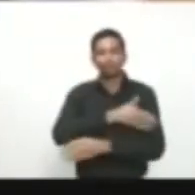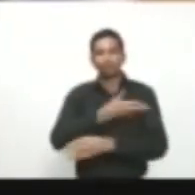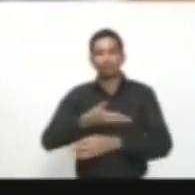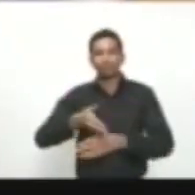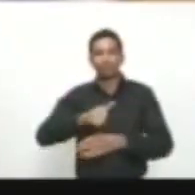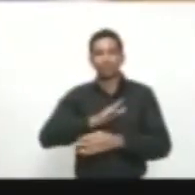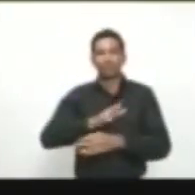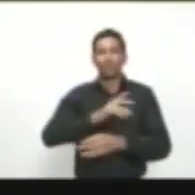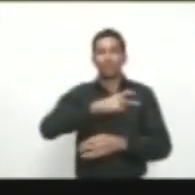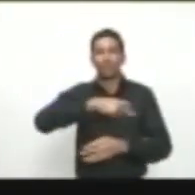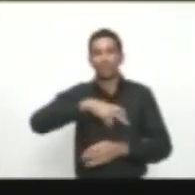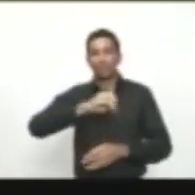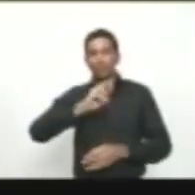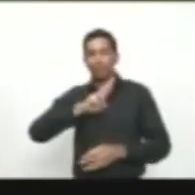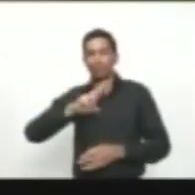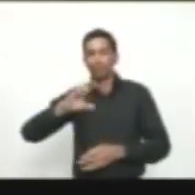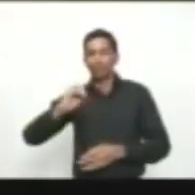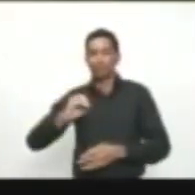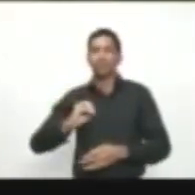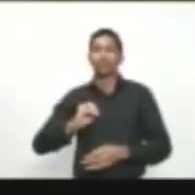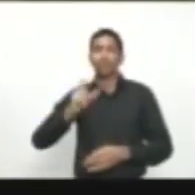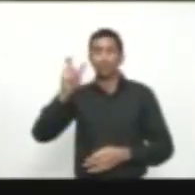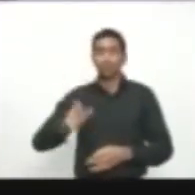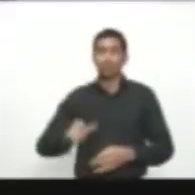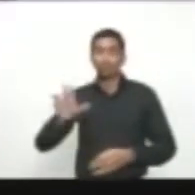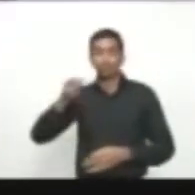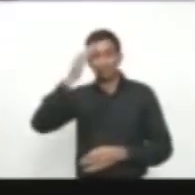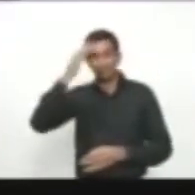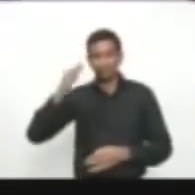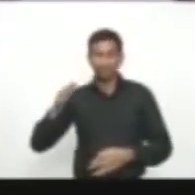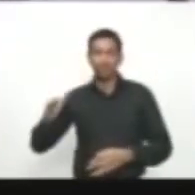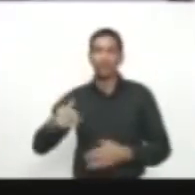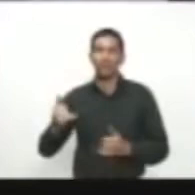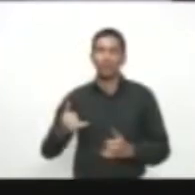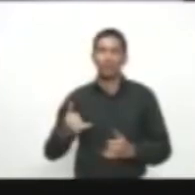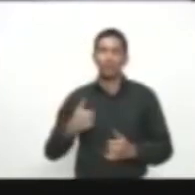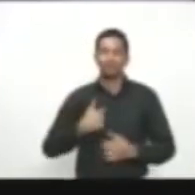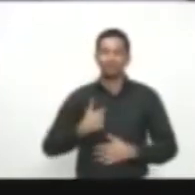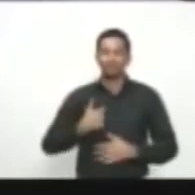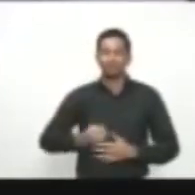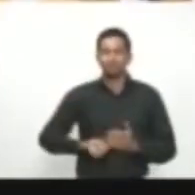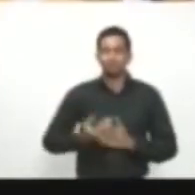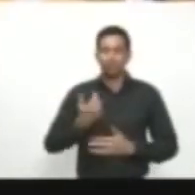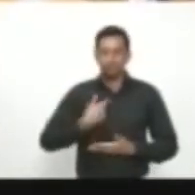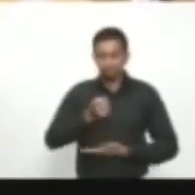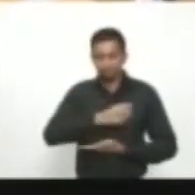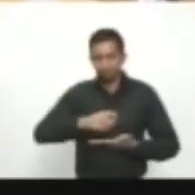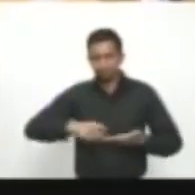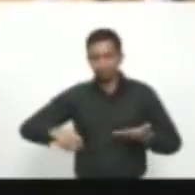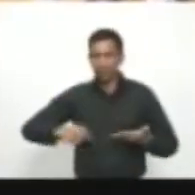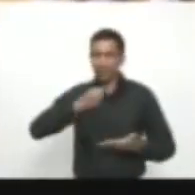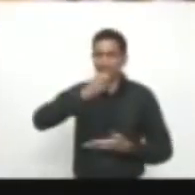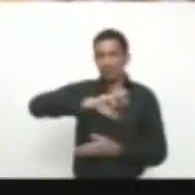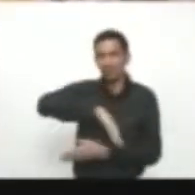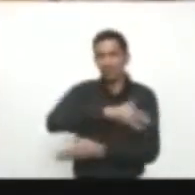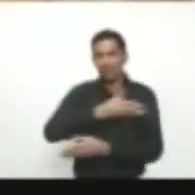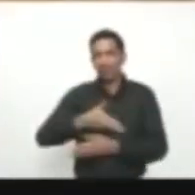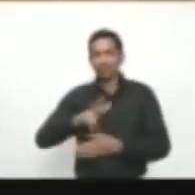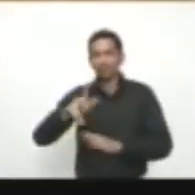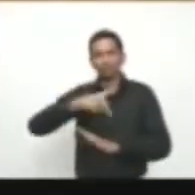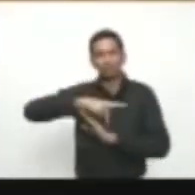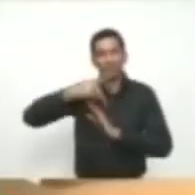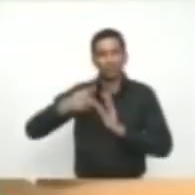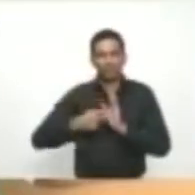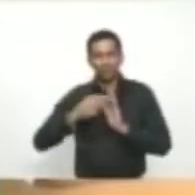llega el cartagenero Boris García, quien ha adquirido un lugar muy importante como intérprete y compositor tras varios proyectos musicales que ha enriquecido